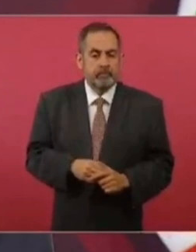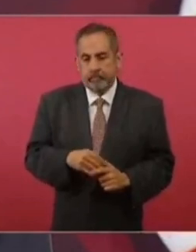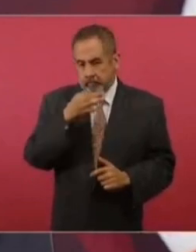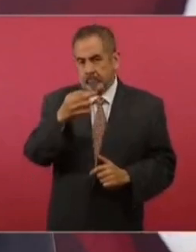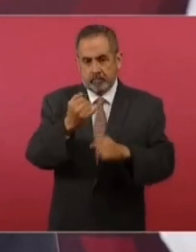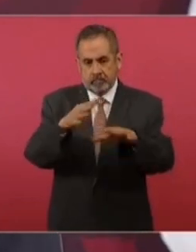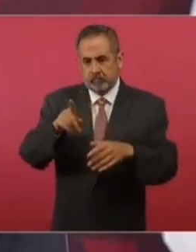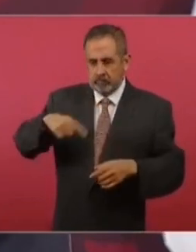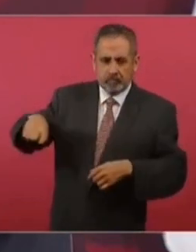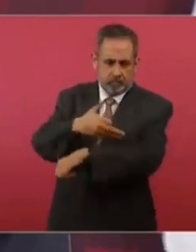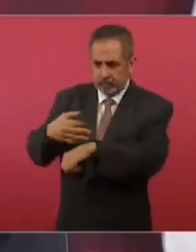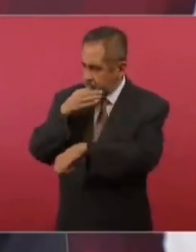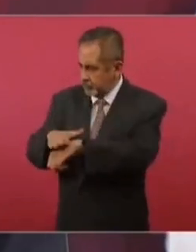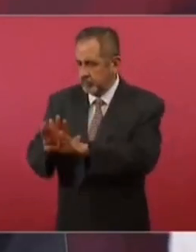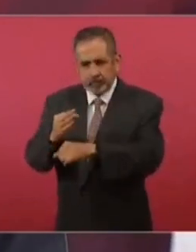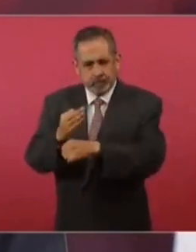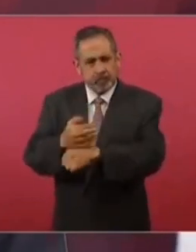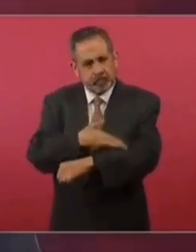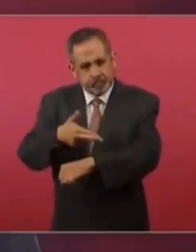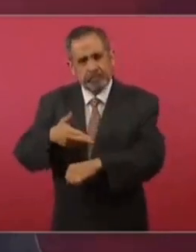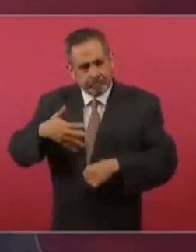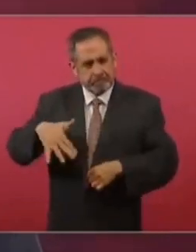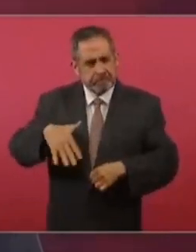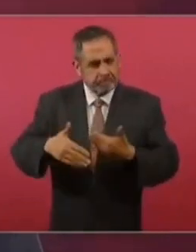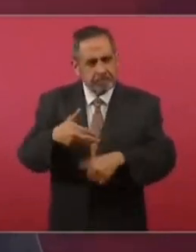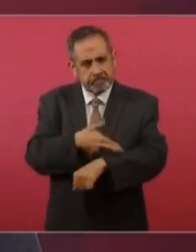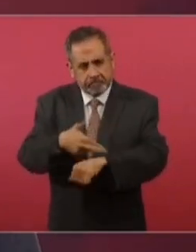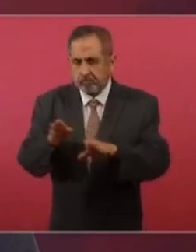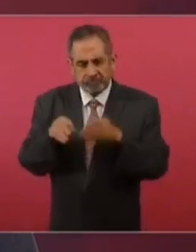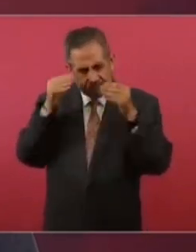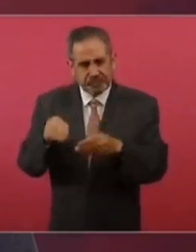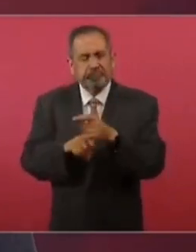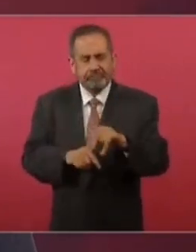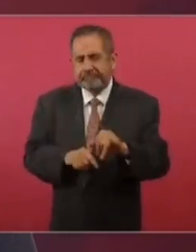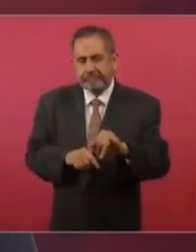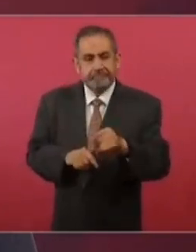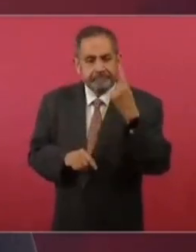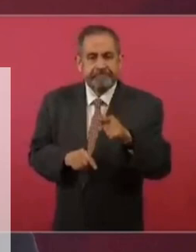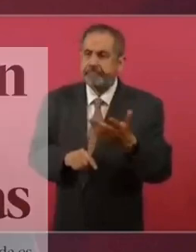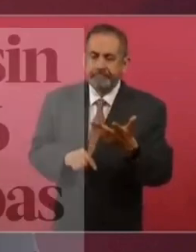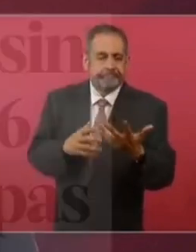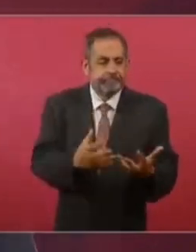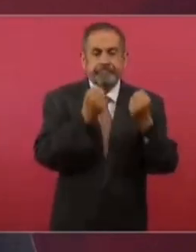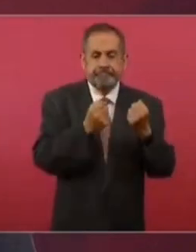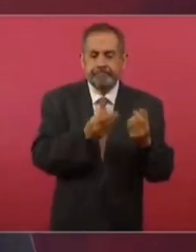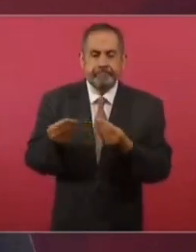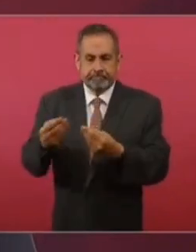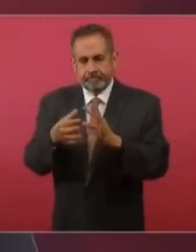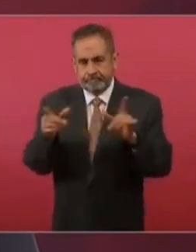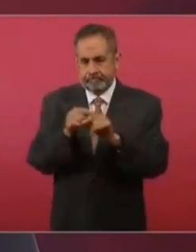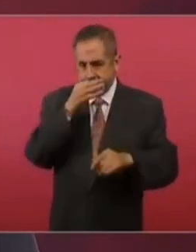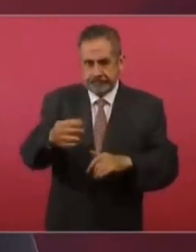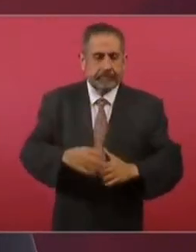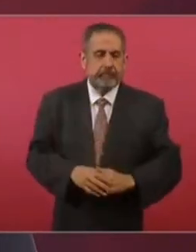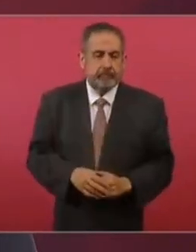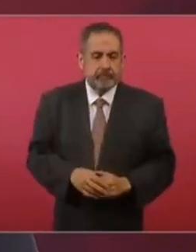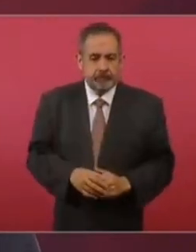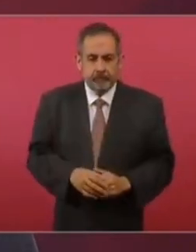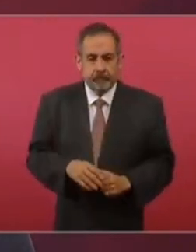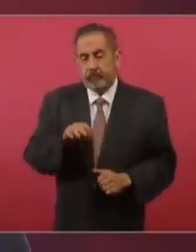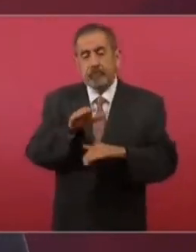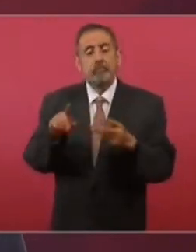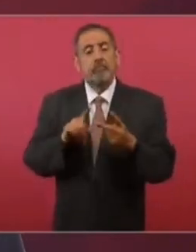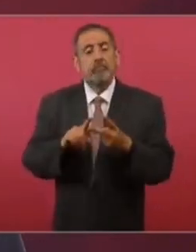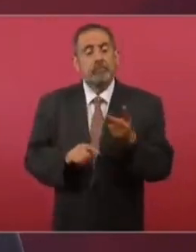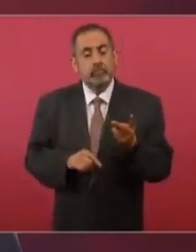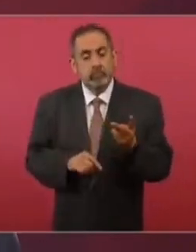esa información a los familiares, que estamos trabajando, ocupándonos para rescatarlos. Eso es lo que puedo decir. Acerca